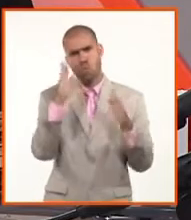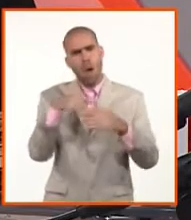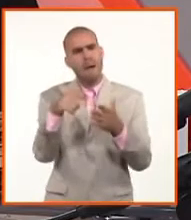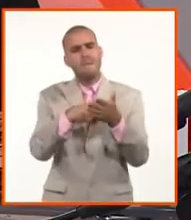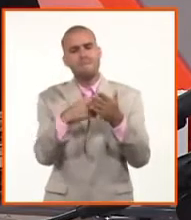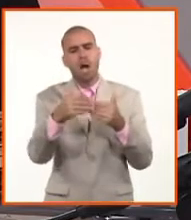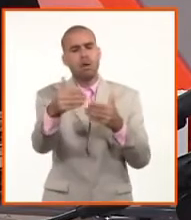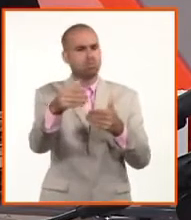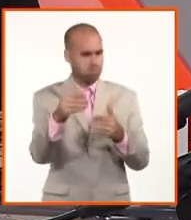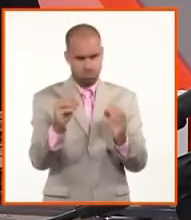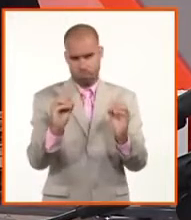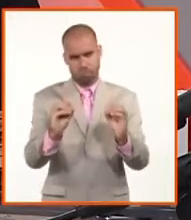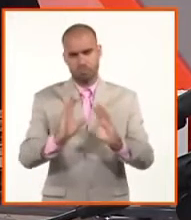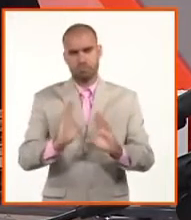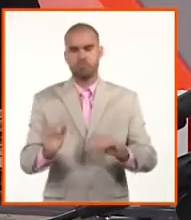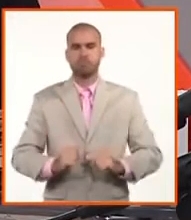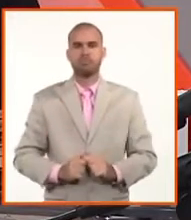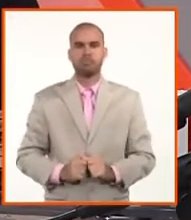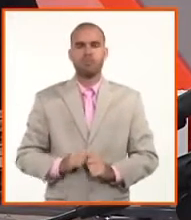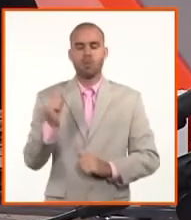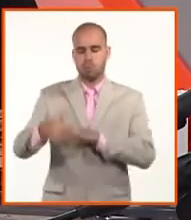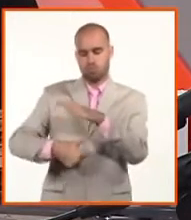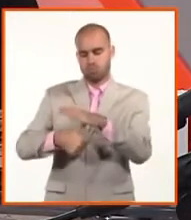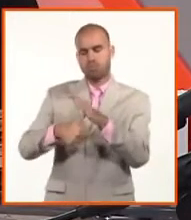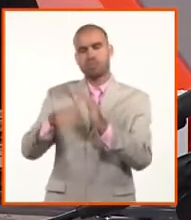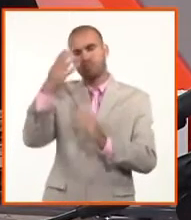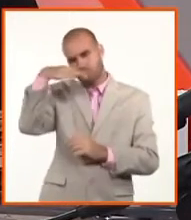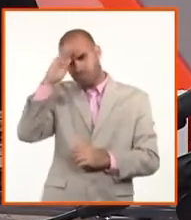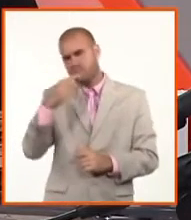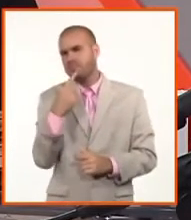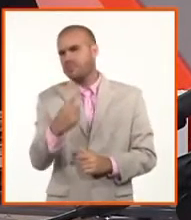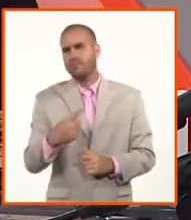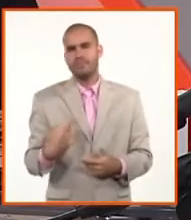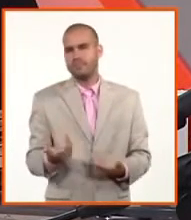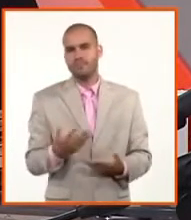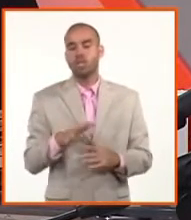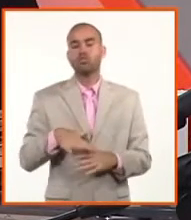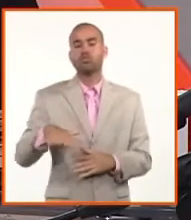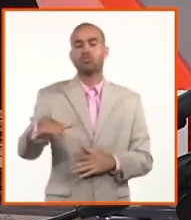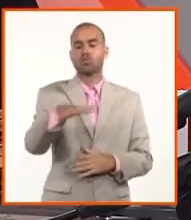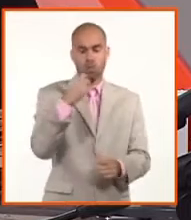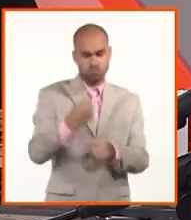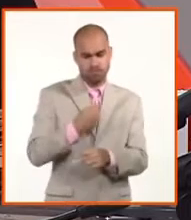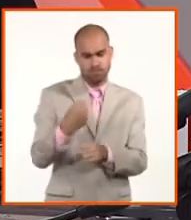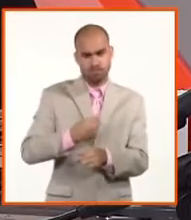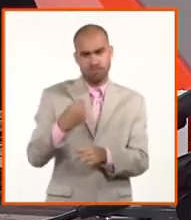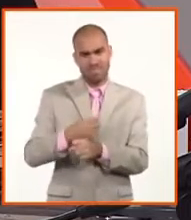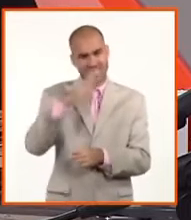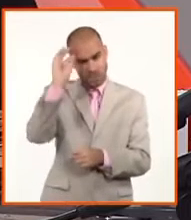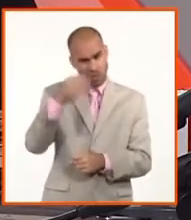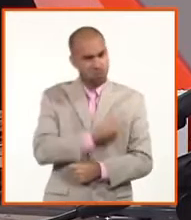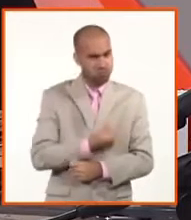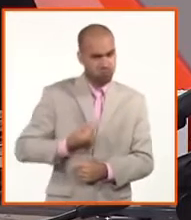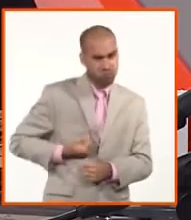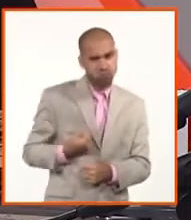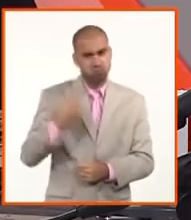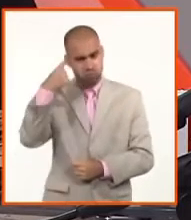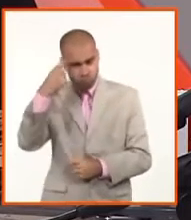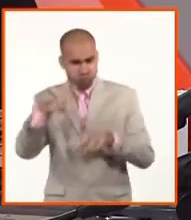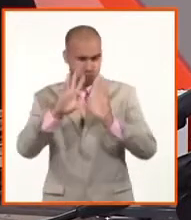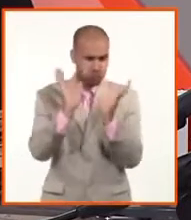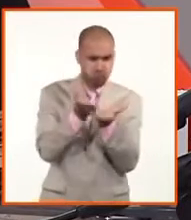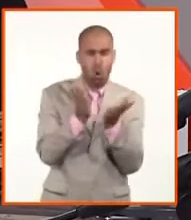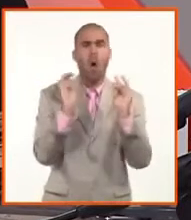bomberos. El presidente cubano dijo que detrás de todo esto que se ha hecho hay mucho esfuerzo, mucha epopeya,